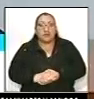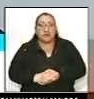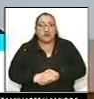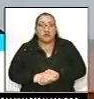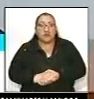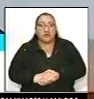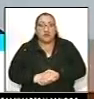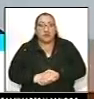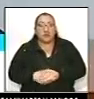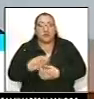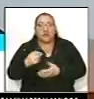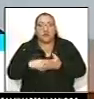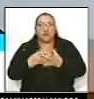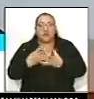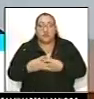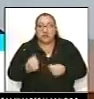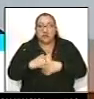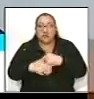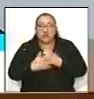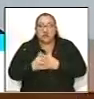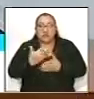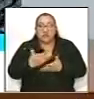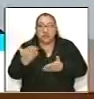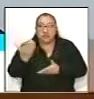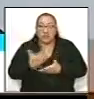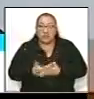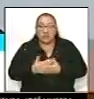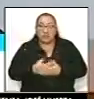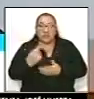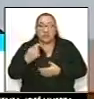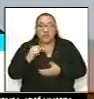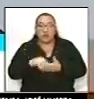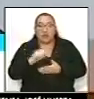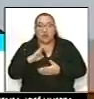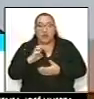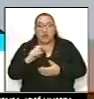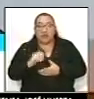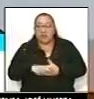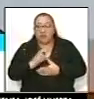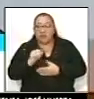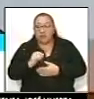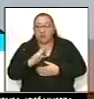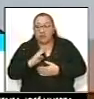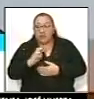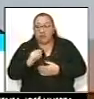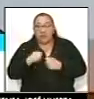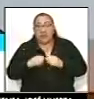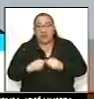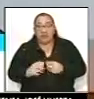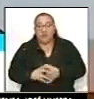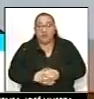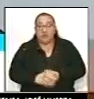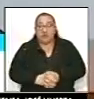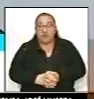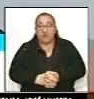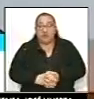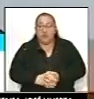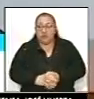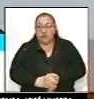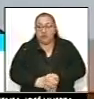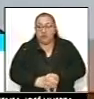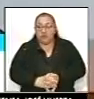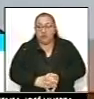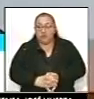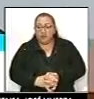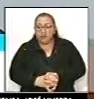ahí hay que flexibilizar todos los requisitos, tanto solo en beca repare y también la beca permanencia que estamos pidiendo, ¿no?